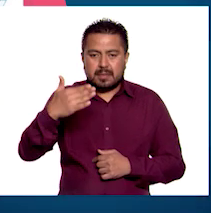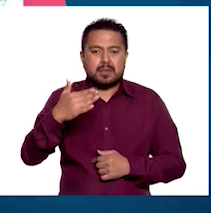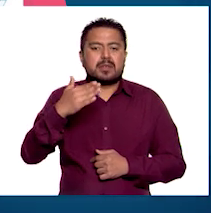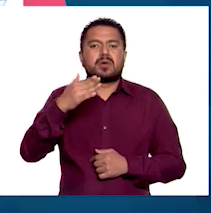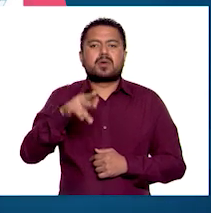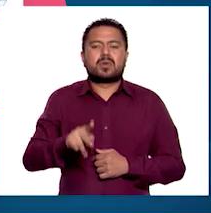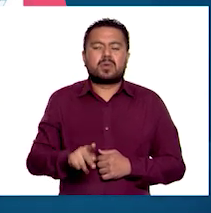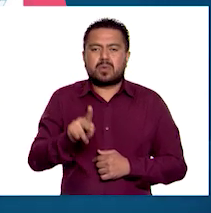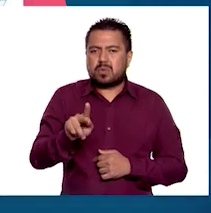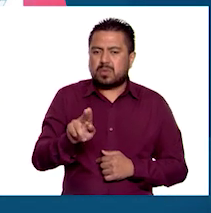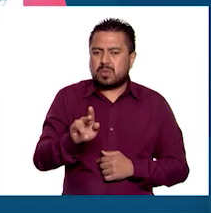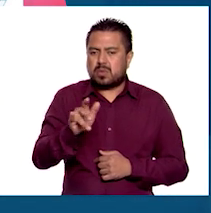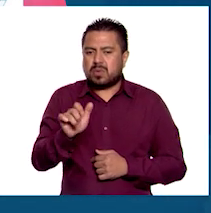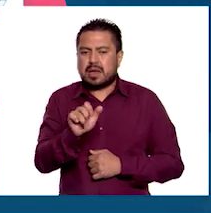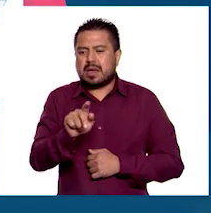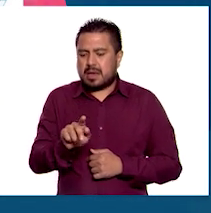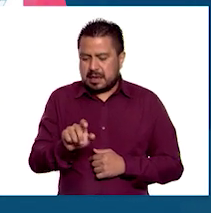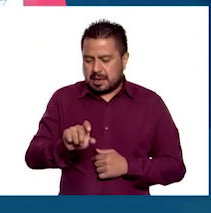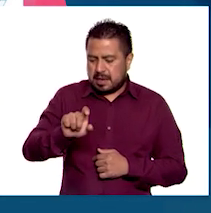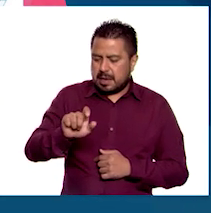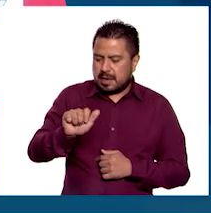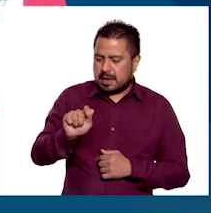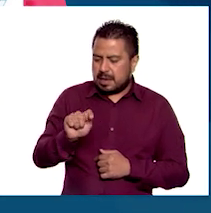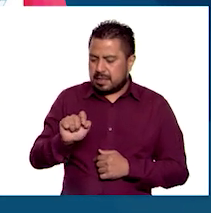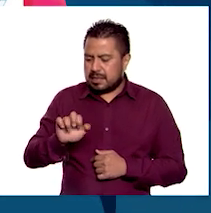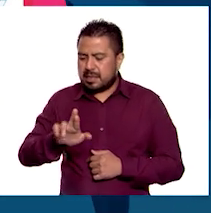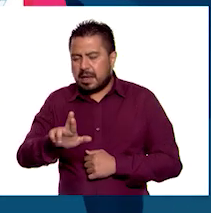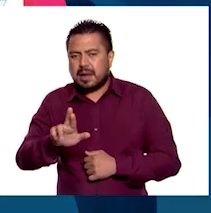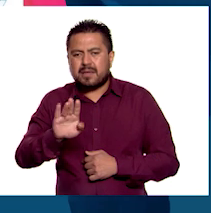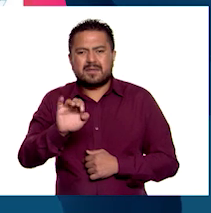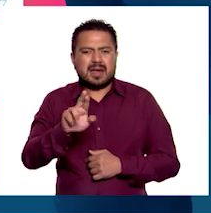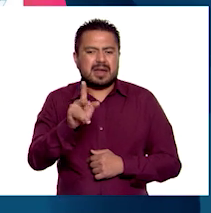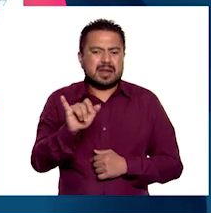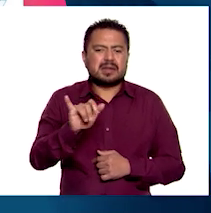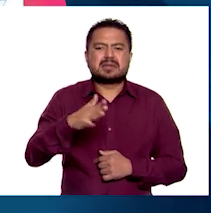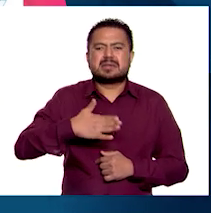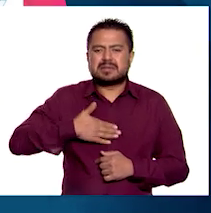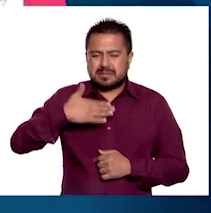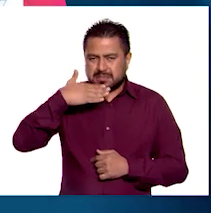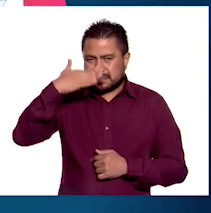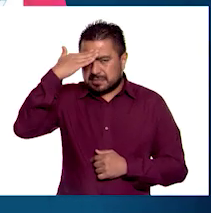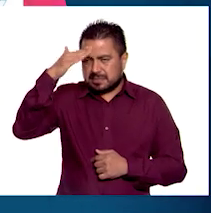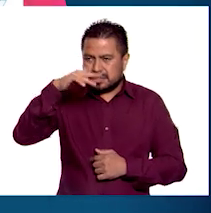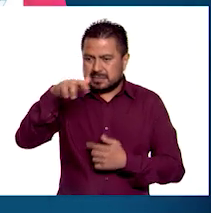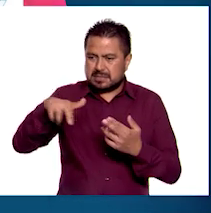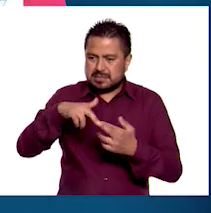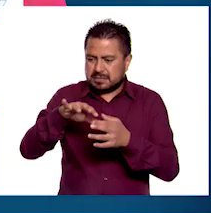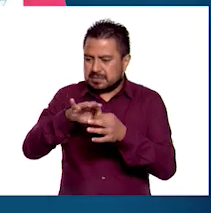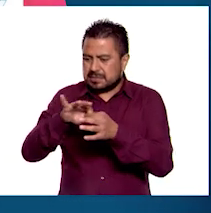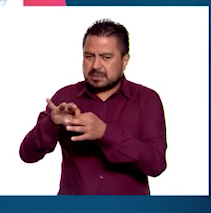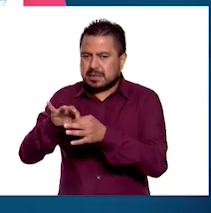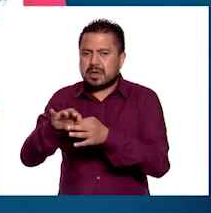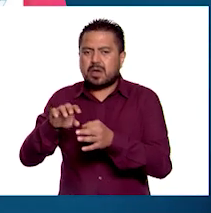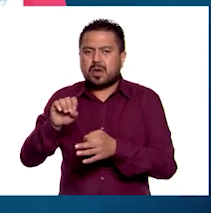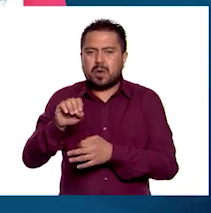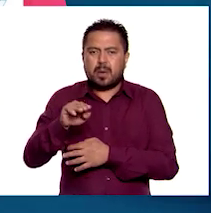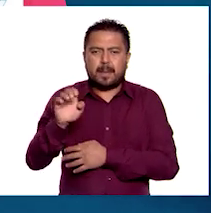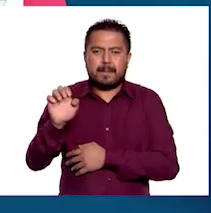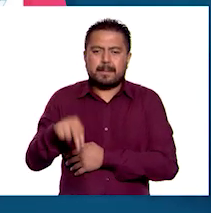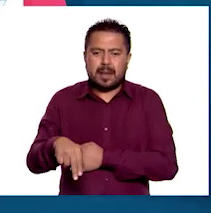Guay, Qatar, Bahrein, Emiratos Árabes Unidos y Oman.